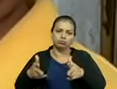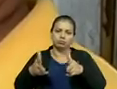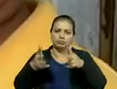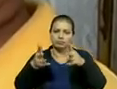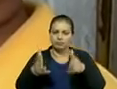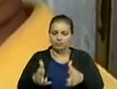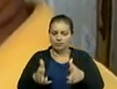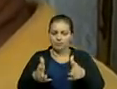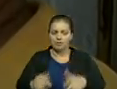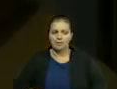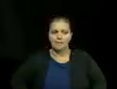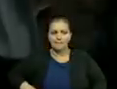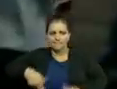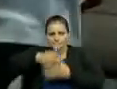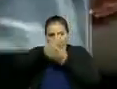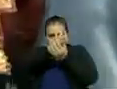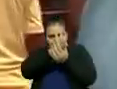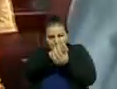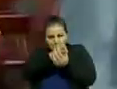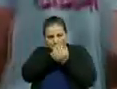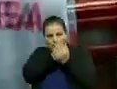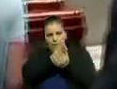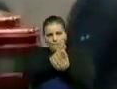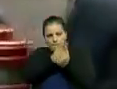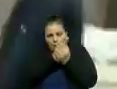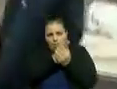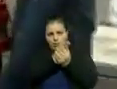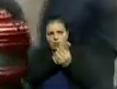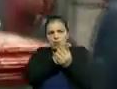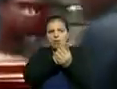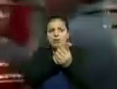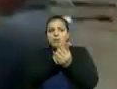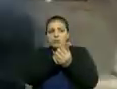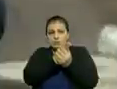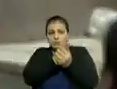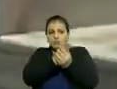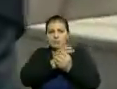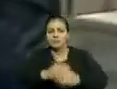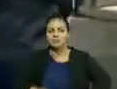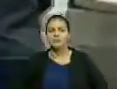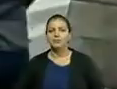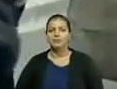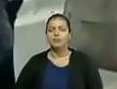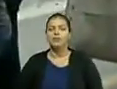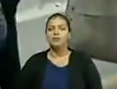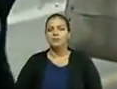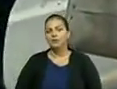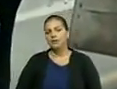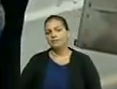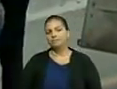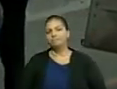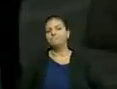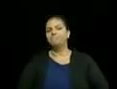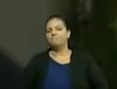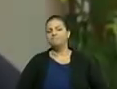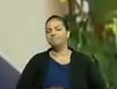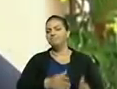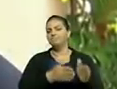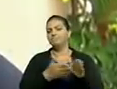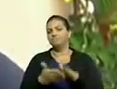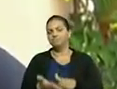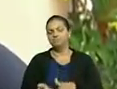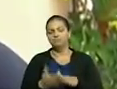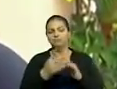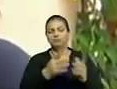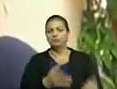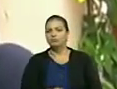el vecino ya se. Tras la autopsia de ley, al amanecer del sábado trasladaron su féretro a casa. Es casado. ¿Cuántos hijos